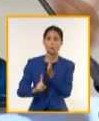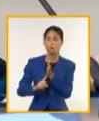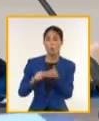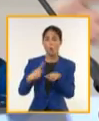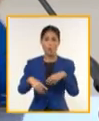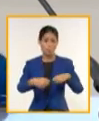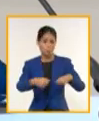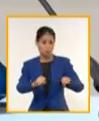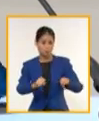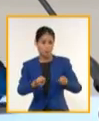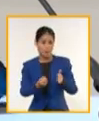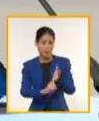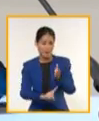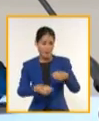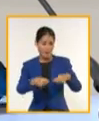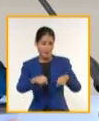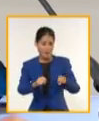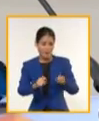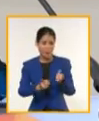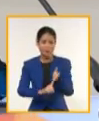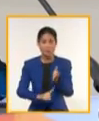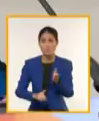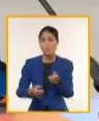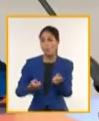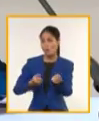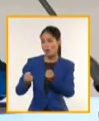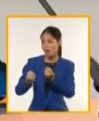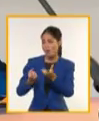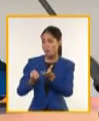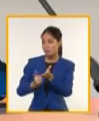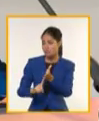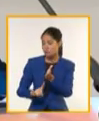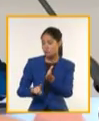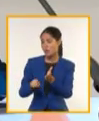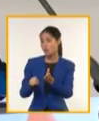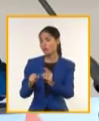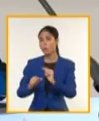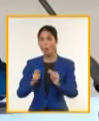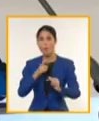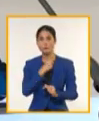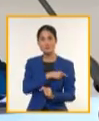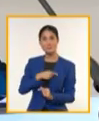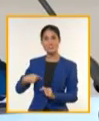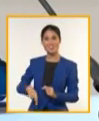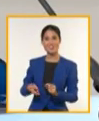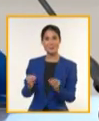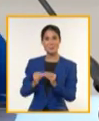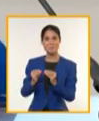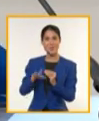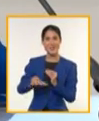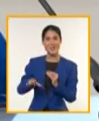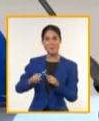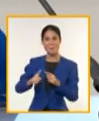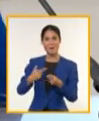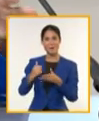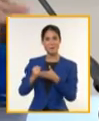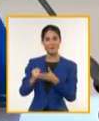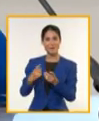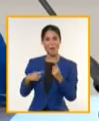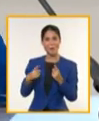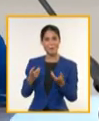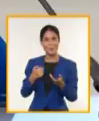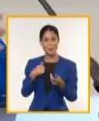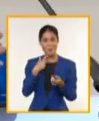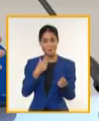eléctricos, que hablar de todos esos proyectos que hoy le permiten a Cuba adicionar esos autos eléctricos en condiciones